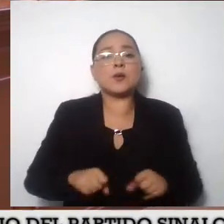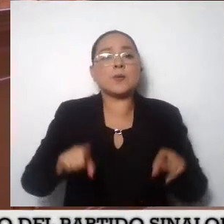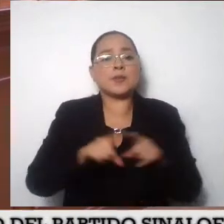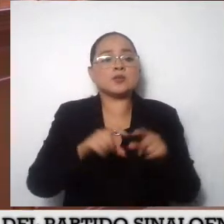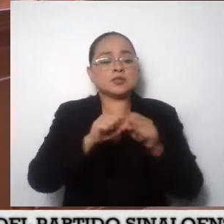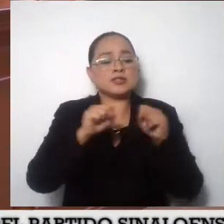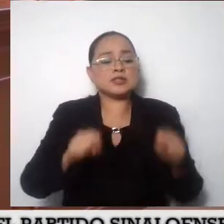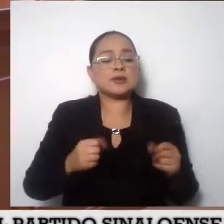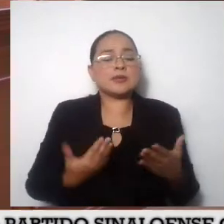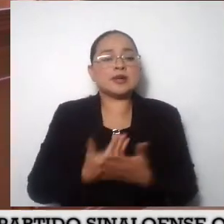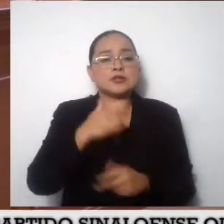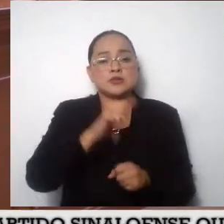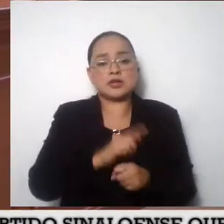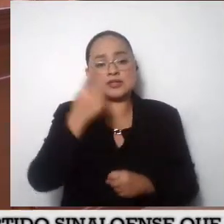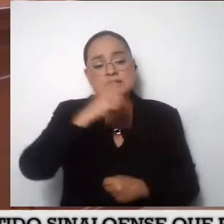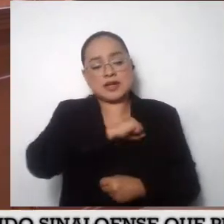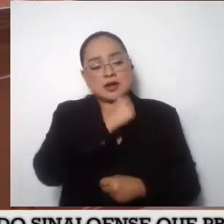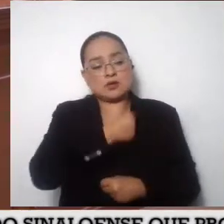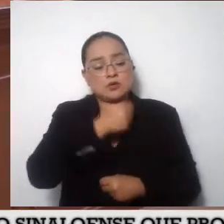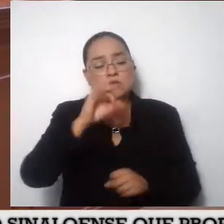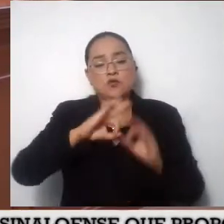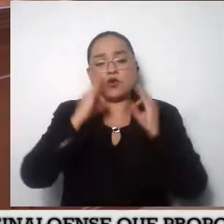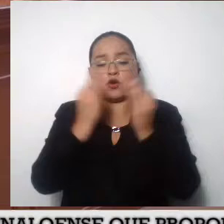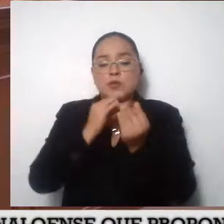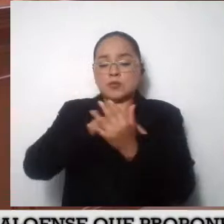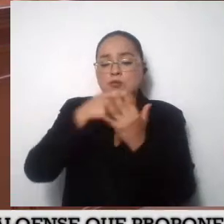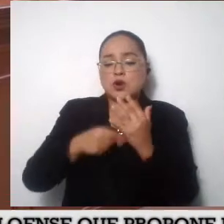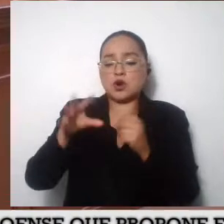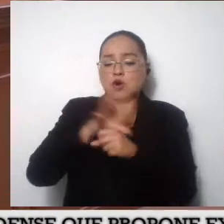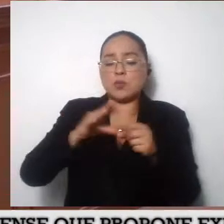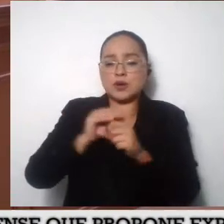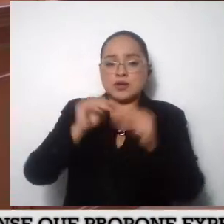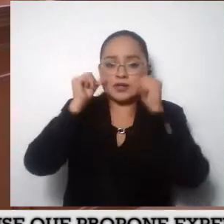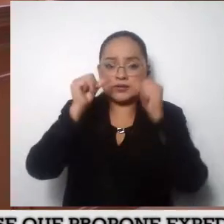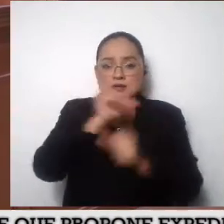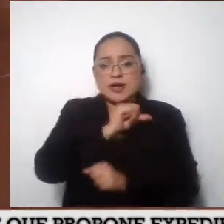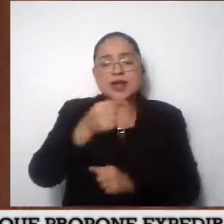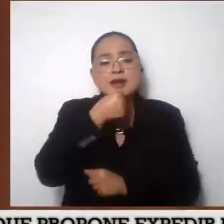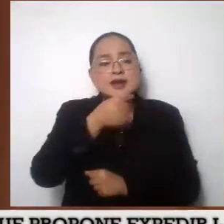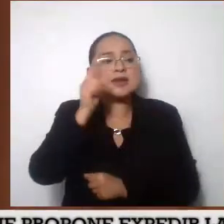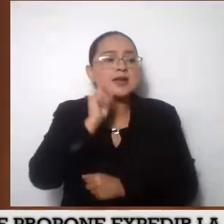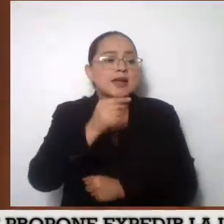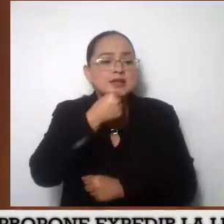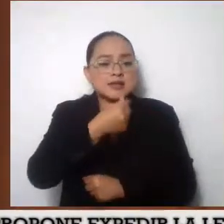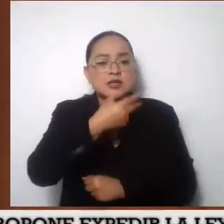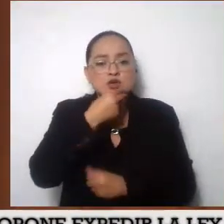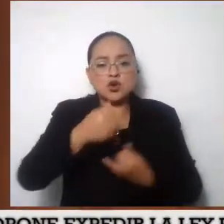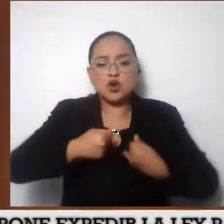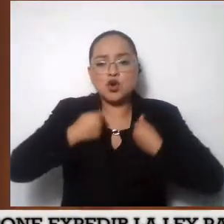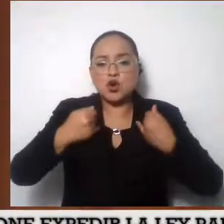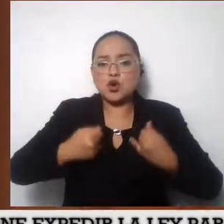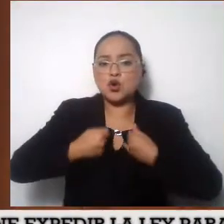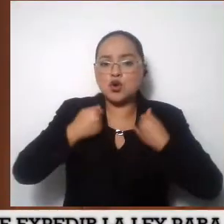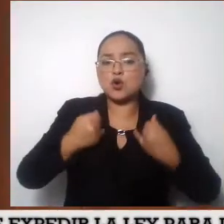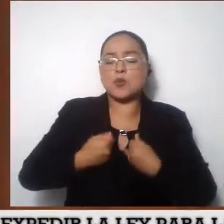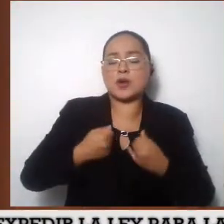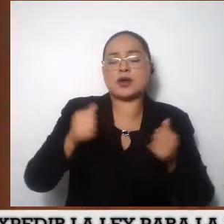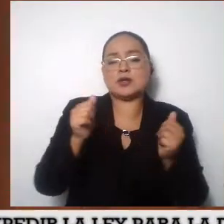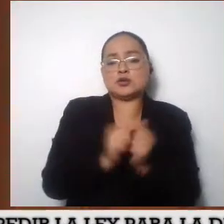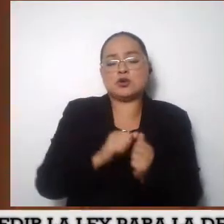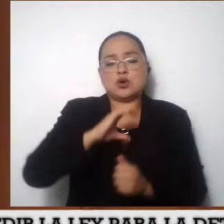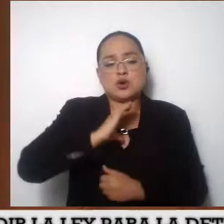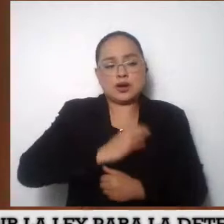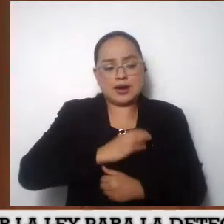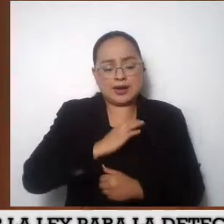medidas necesarias para la atención integral y universal de niñas y niños y adolescentes menores de 18 años con sospecha o diagnóstico de cáncer. El